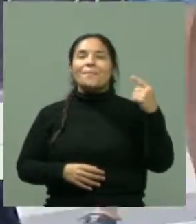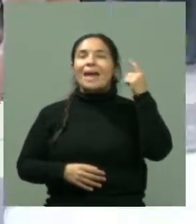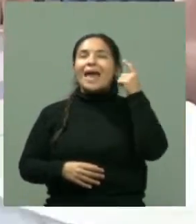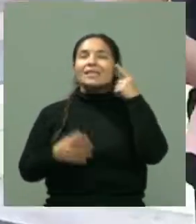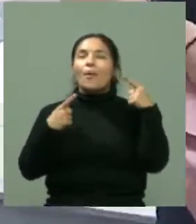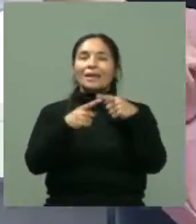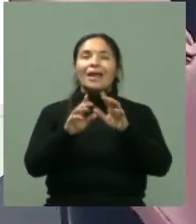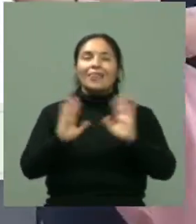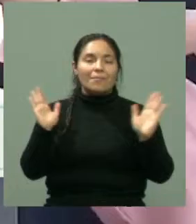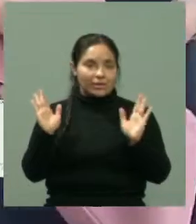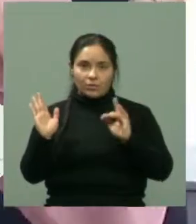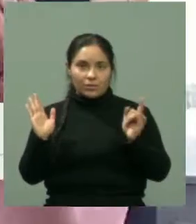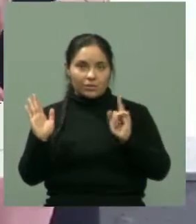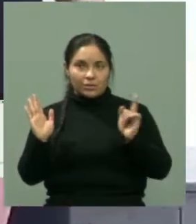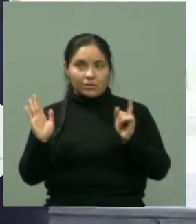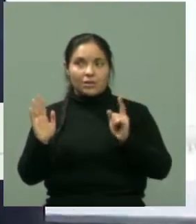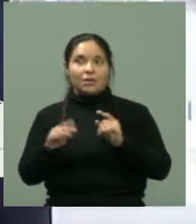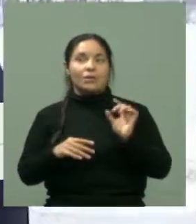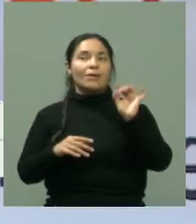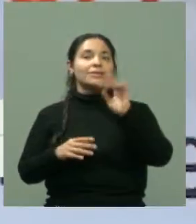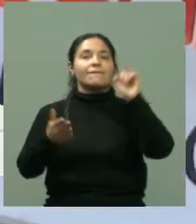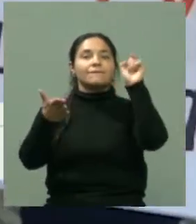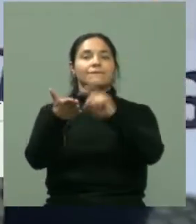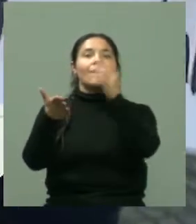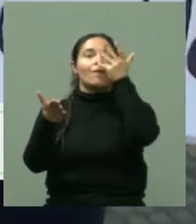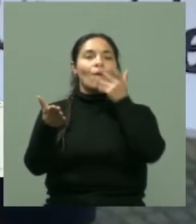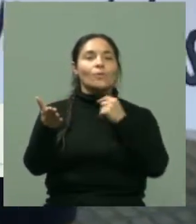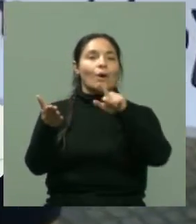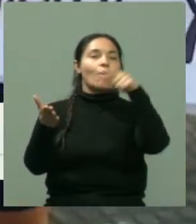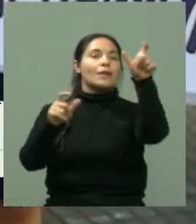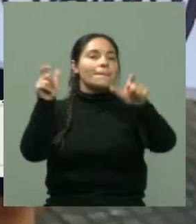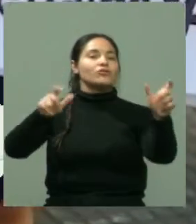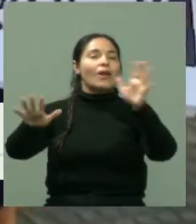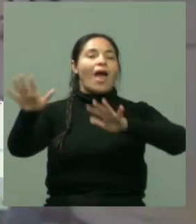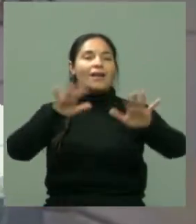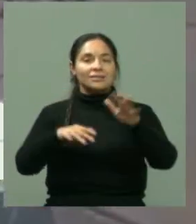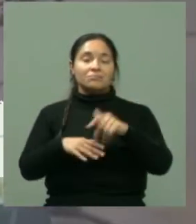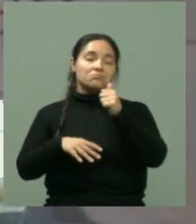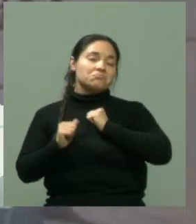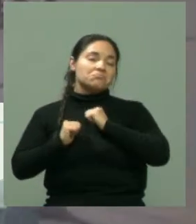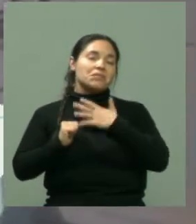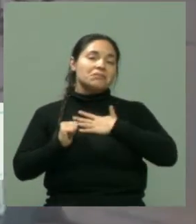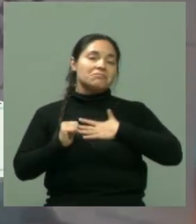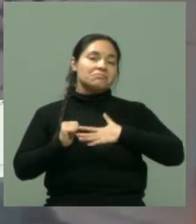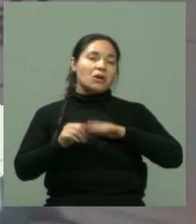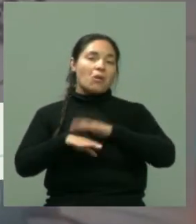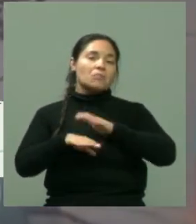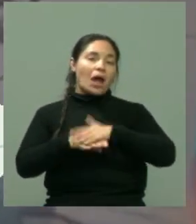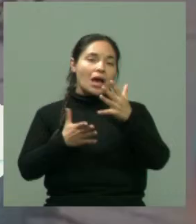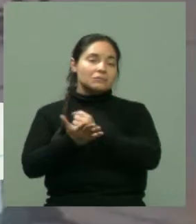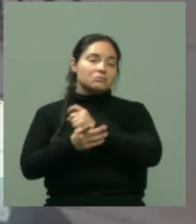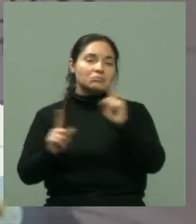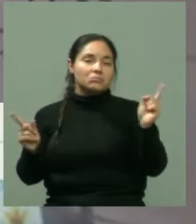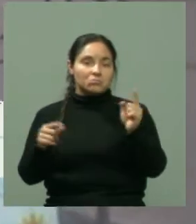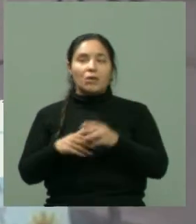parece que está bueno porque no es solamente poner un me gusta a algo que hacen los otros y no asumir el compromiso y también la